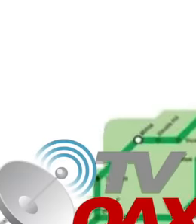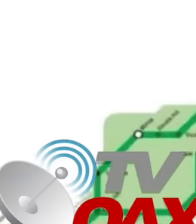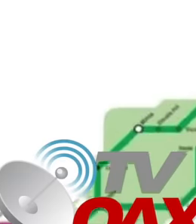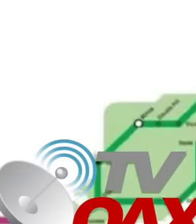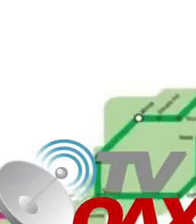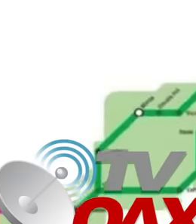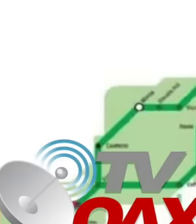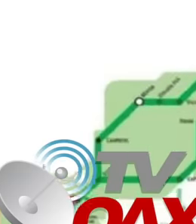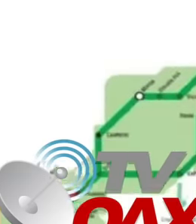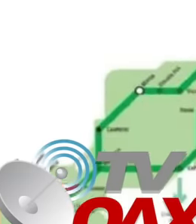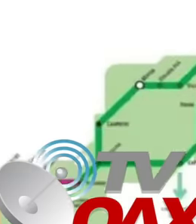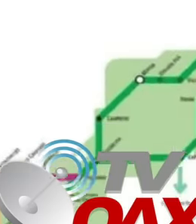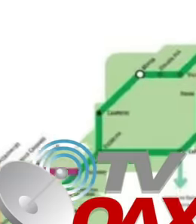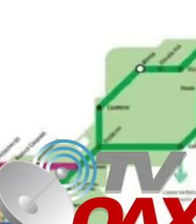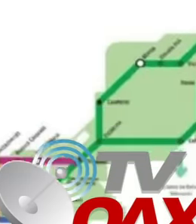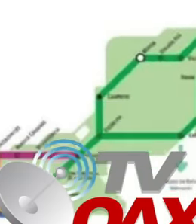México.